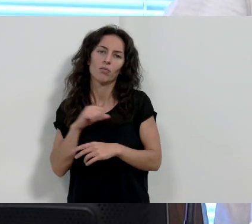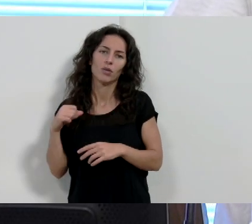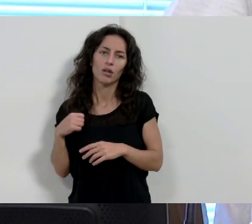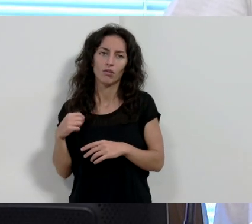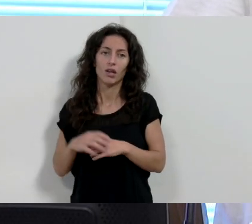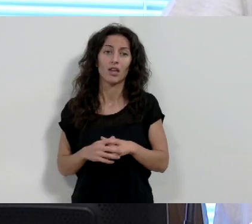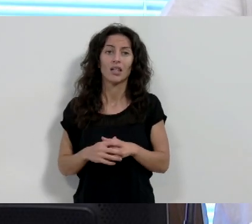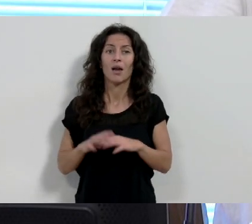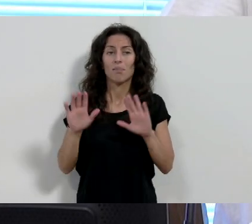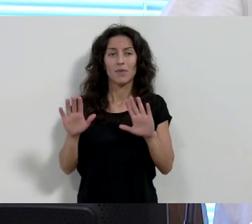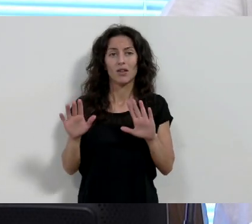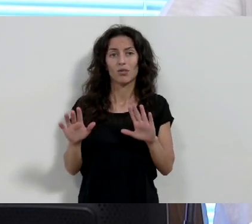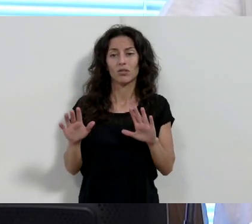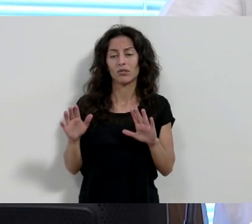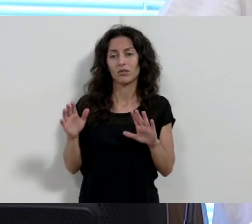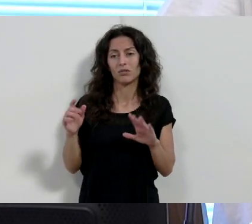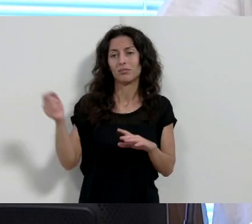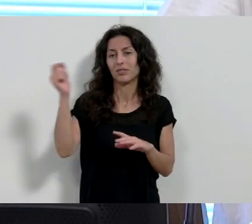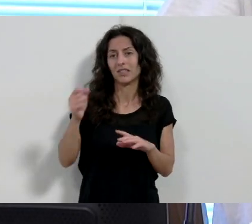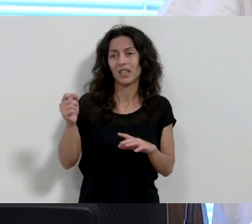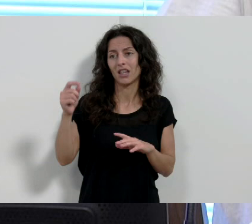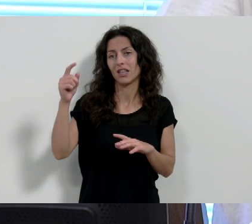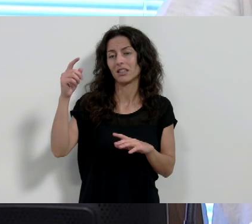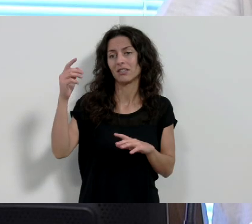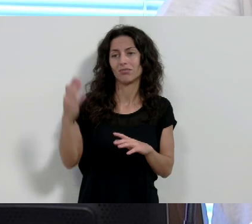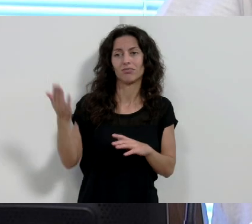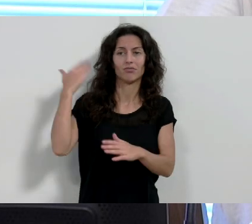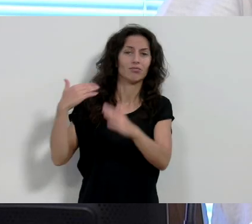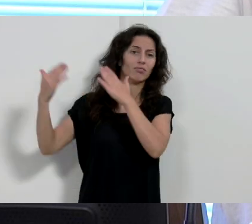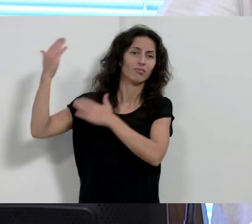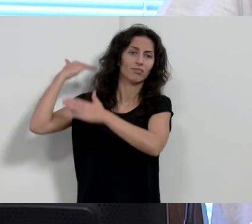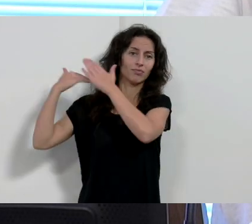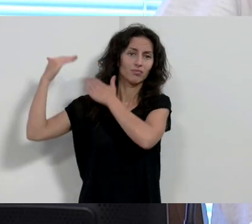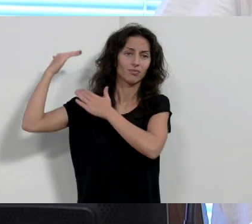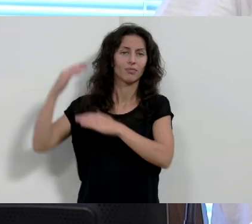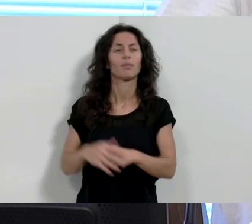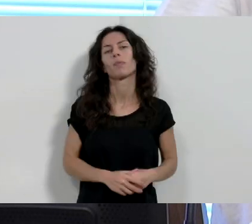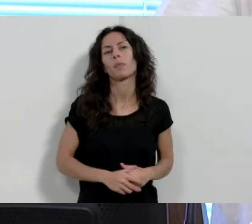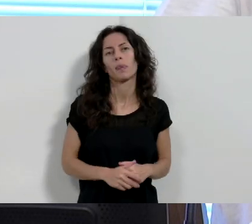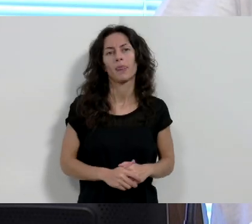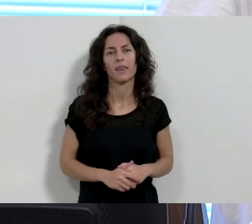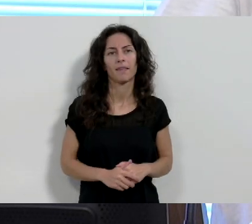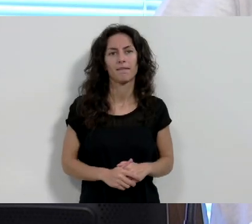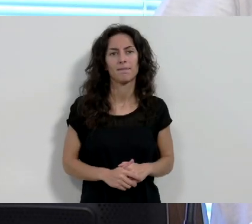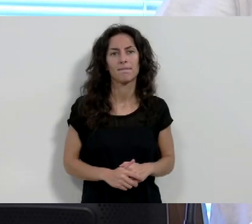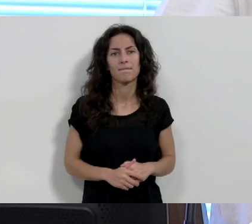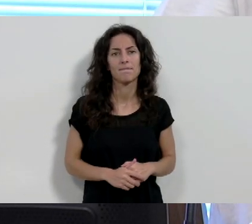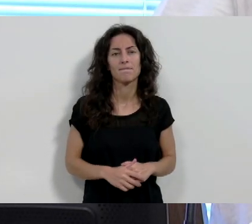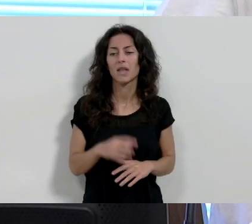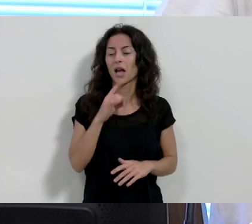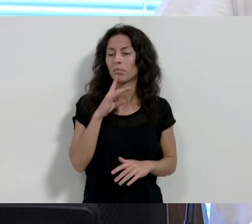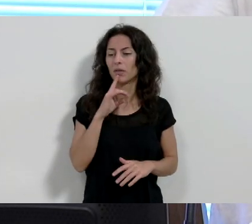años y años. Me alegro mucho de que la señora Boadella diga que